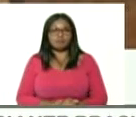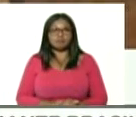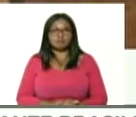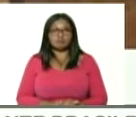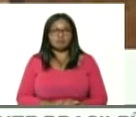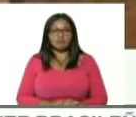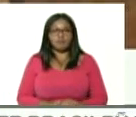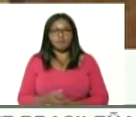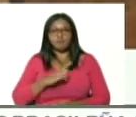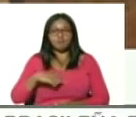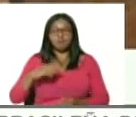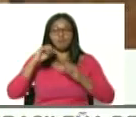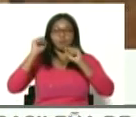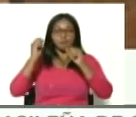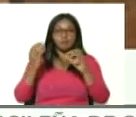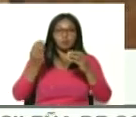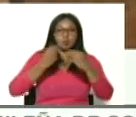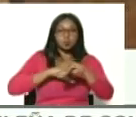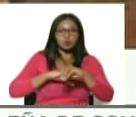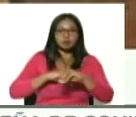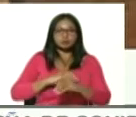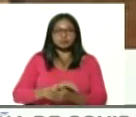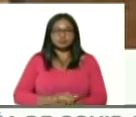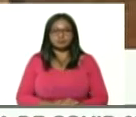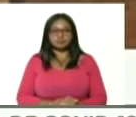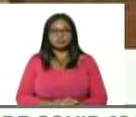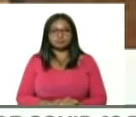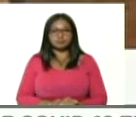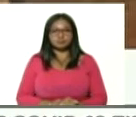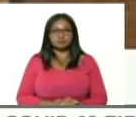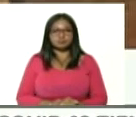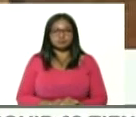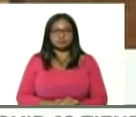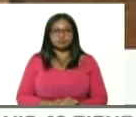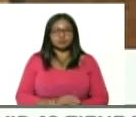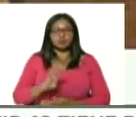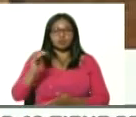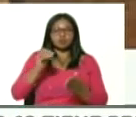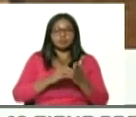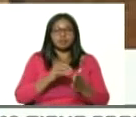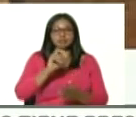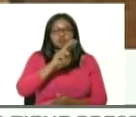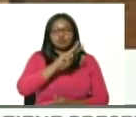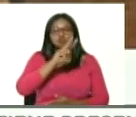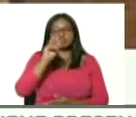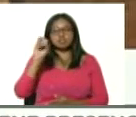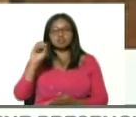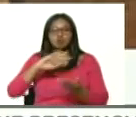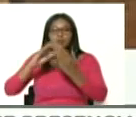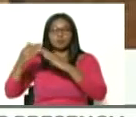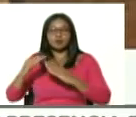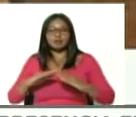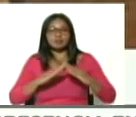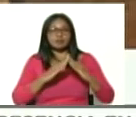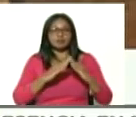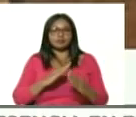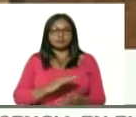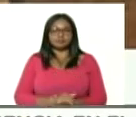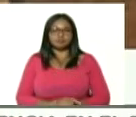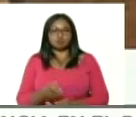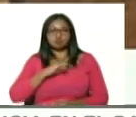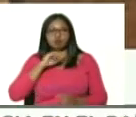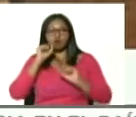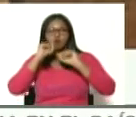Hemos logrado conformar, oído, de los 4.200 consejos comunas, perdón, hemos